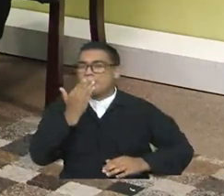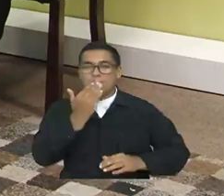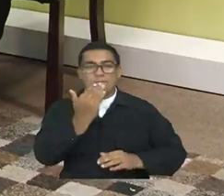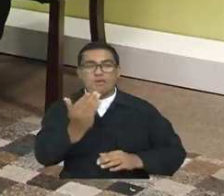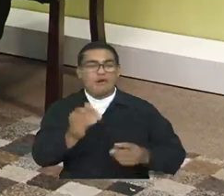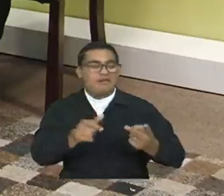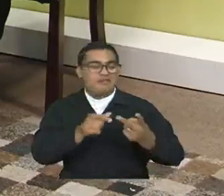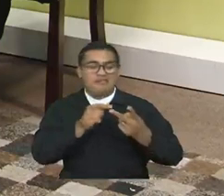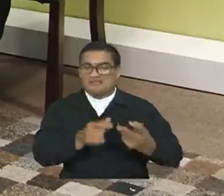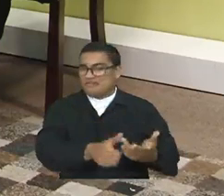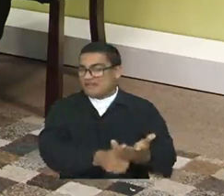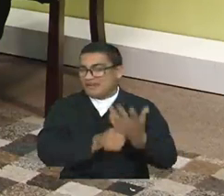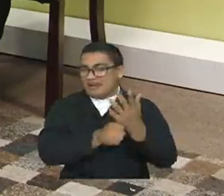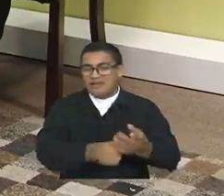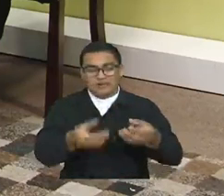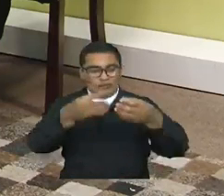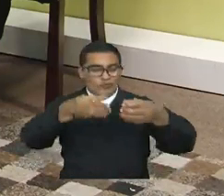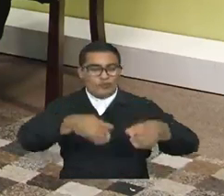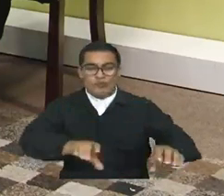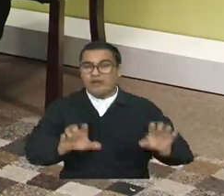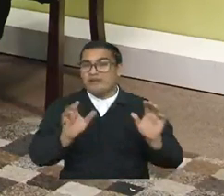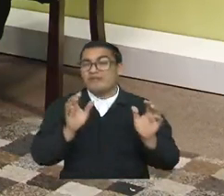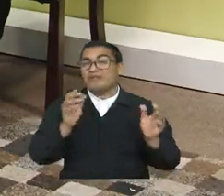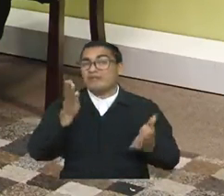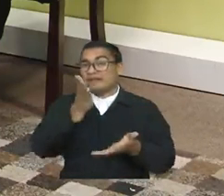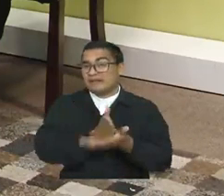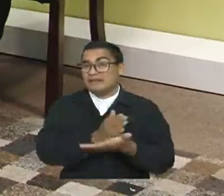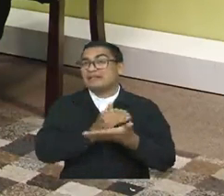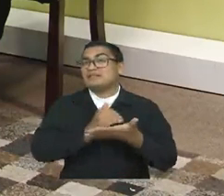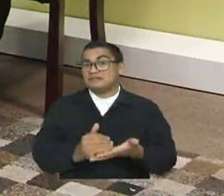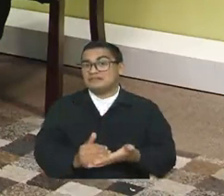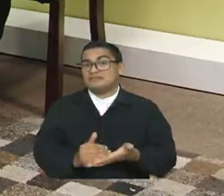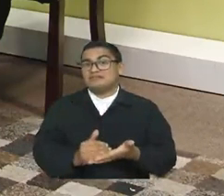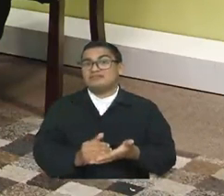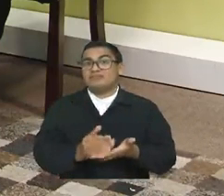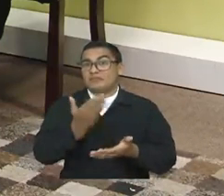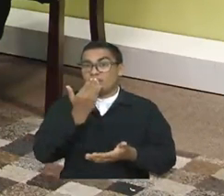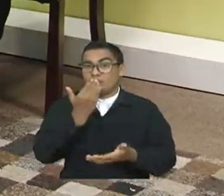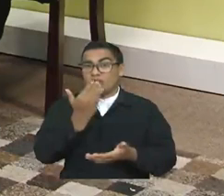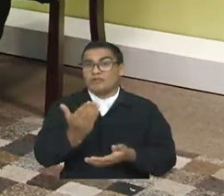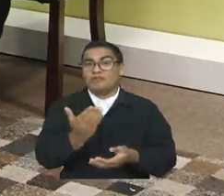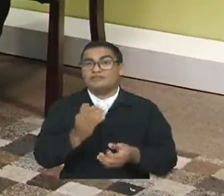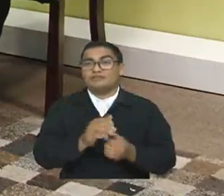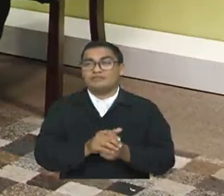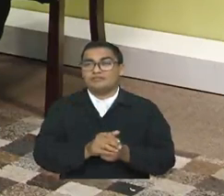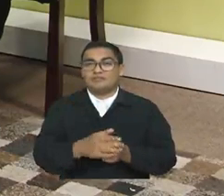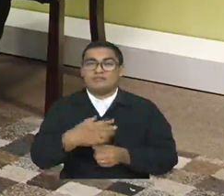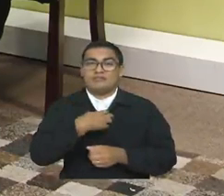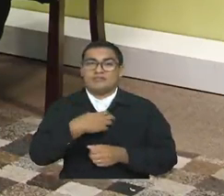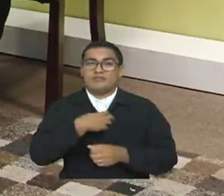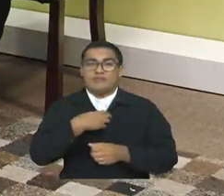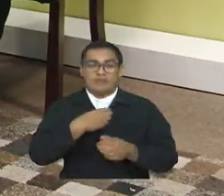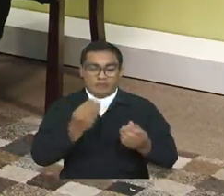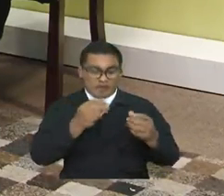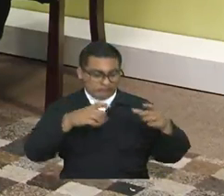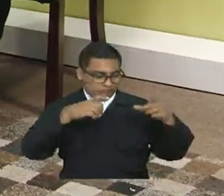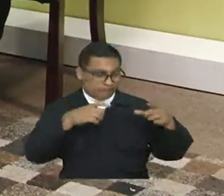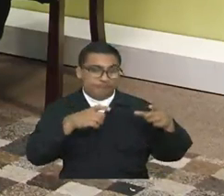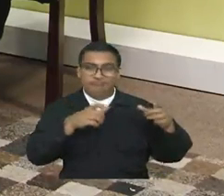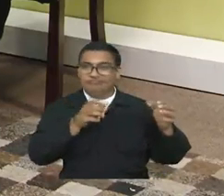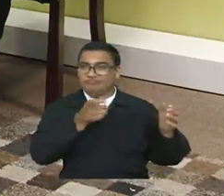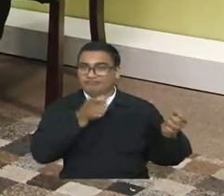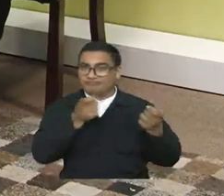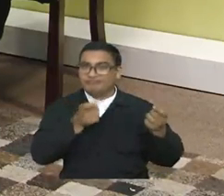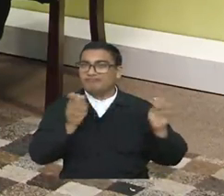comemos las carnes, comemos huevos, comemos queso que tiene proteína. tratar de hacer nuestro plato balanceado. Hay un